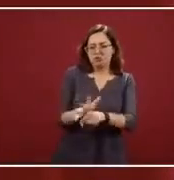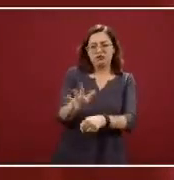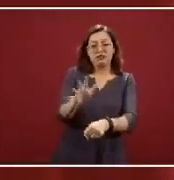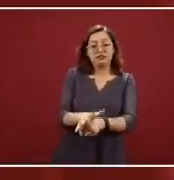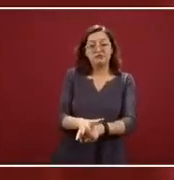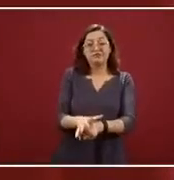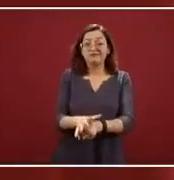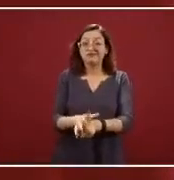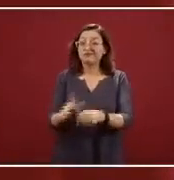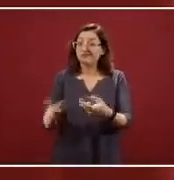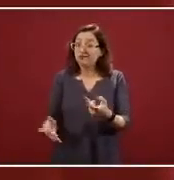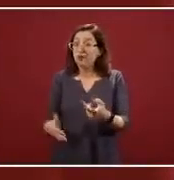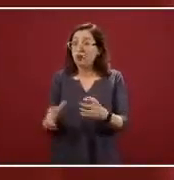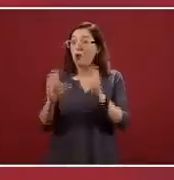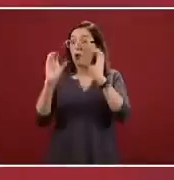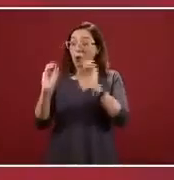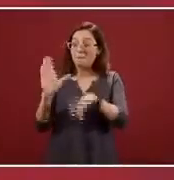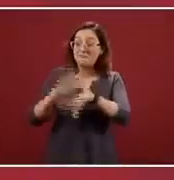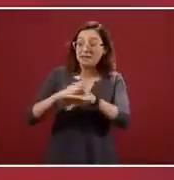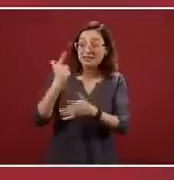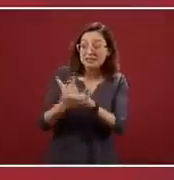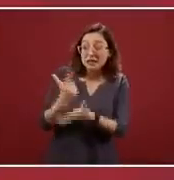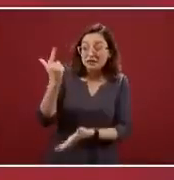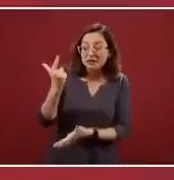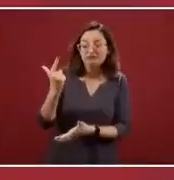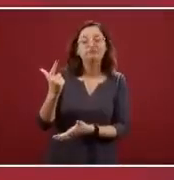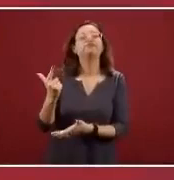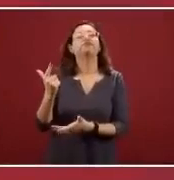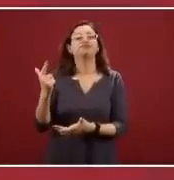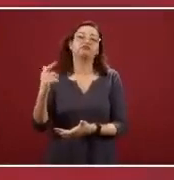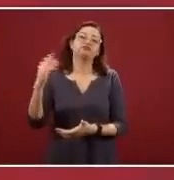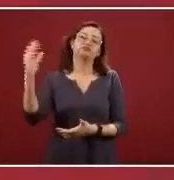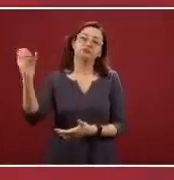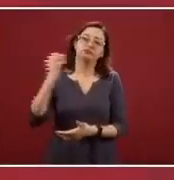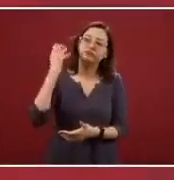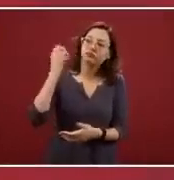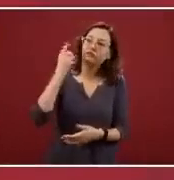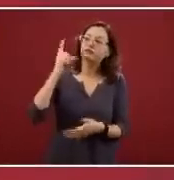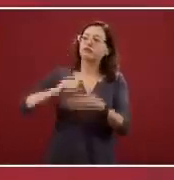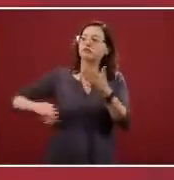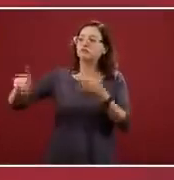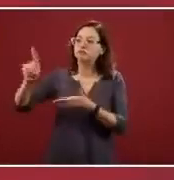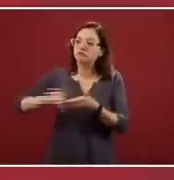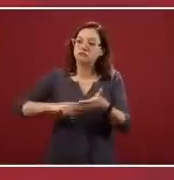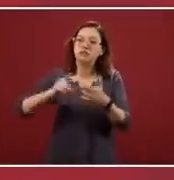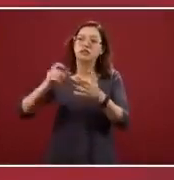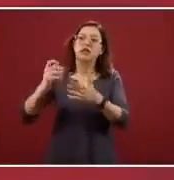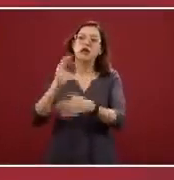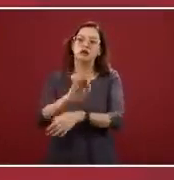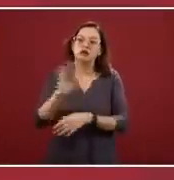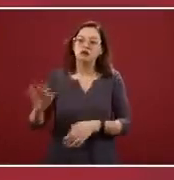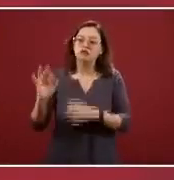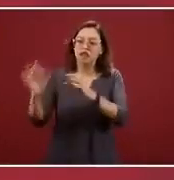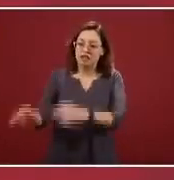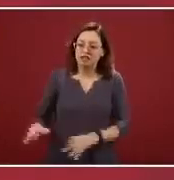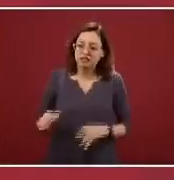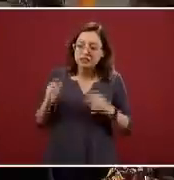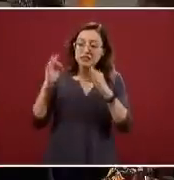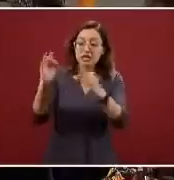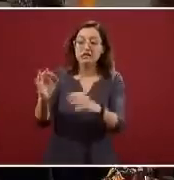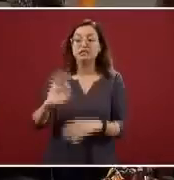la cancelación o la postergación, mejor dicho, de eventos masivos o en donde se representa el mayor riesgo